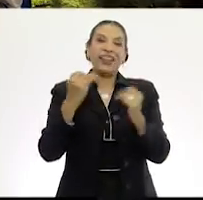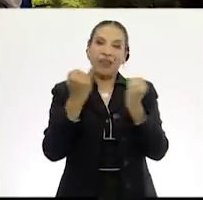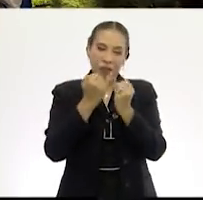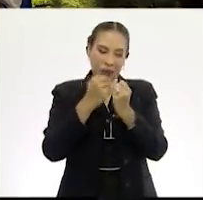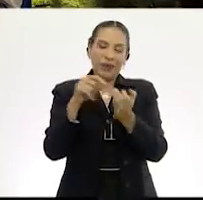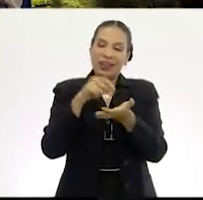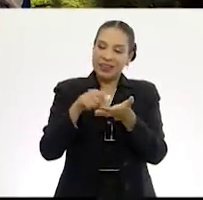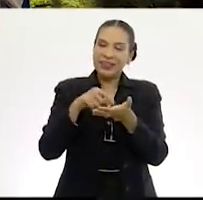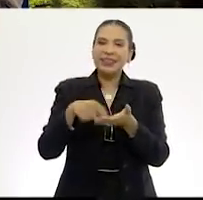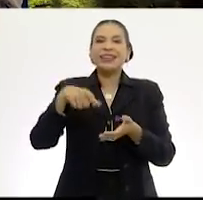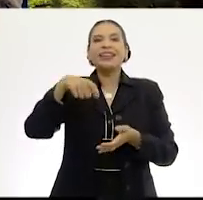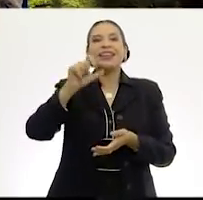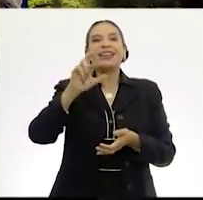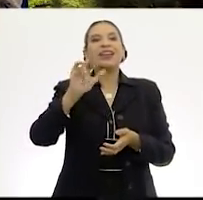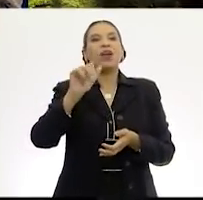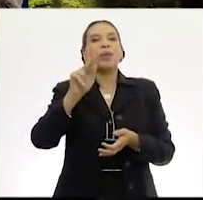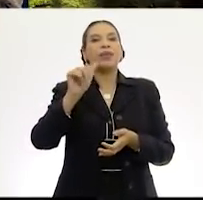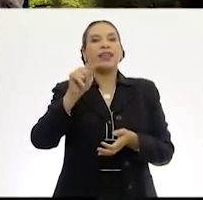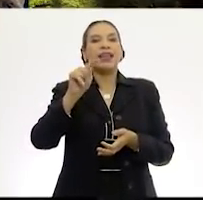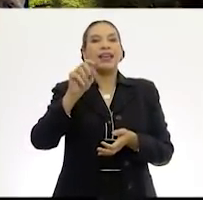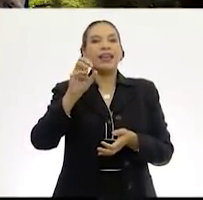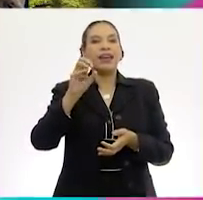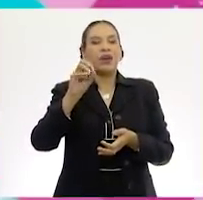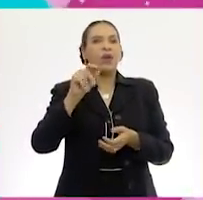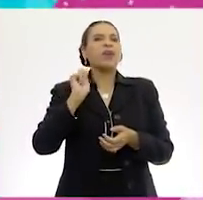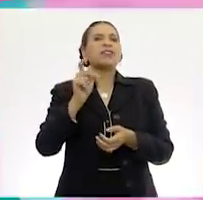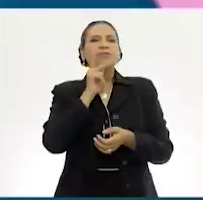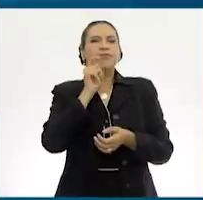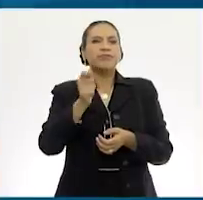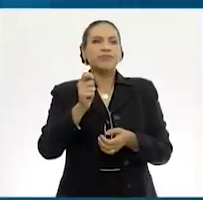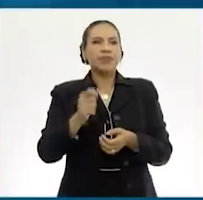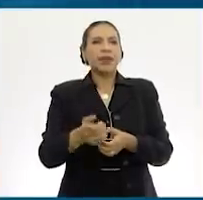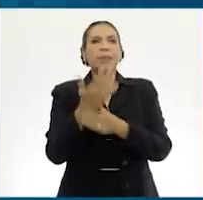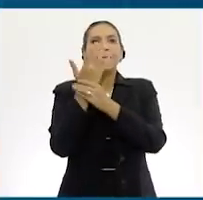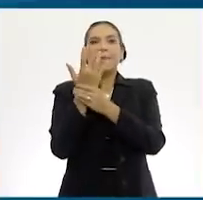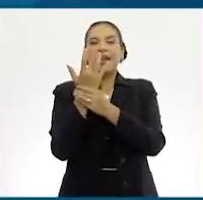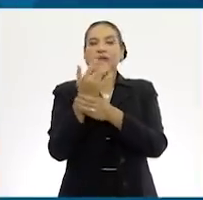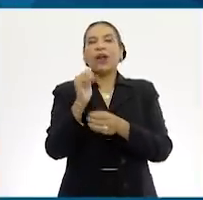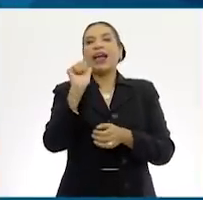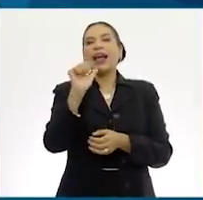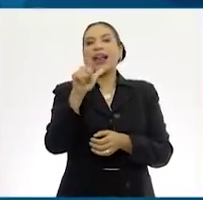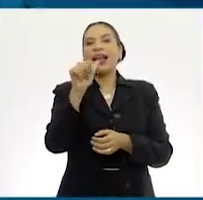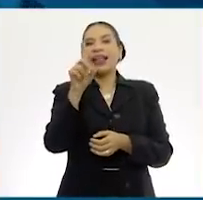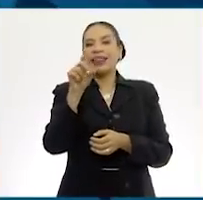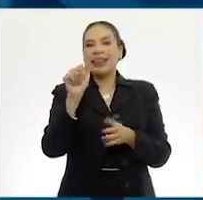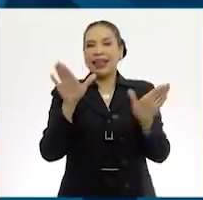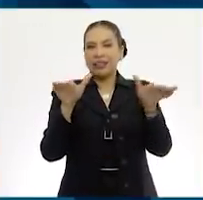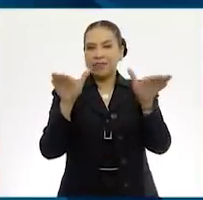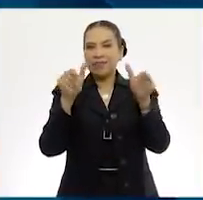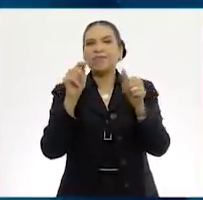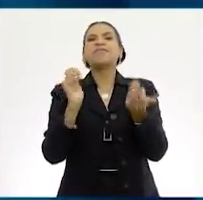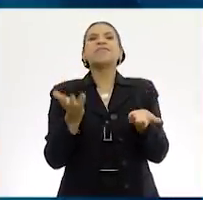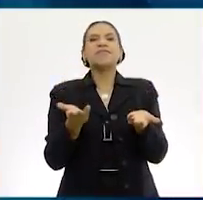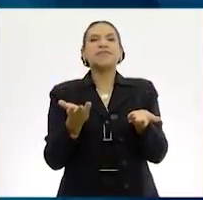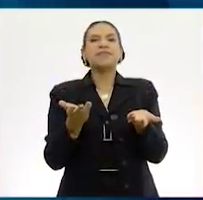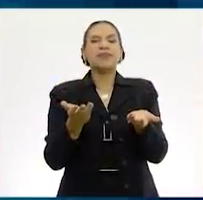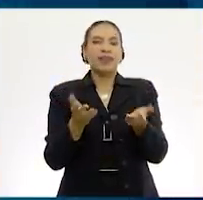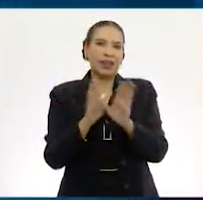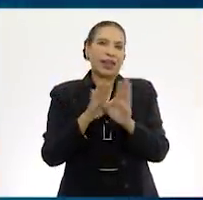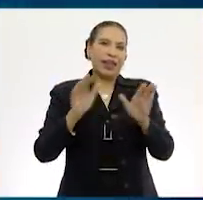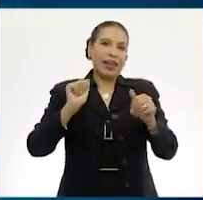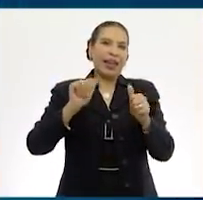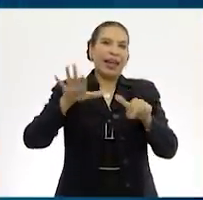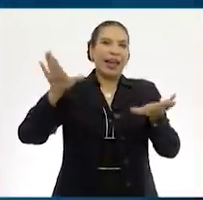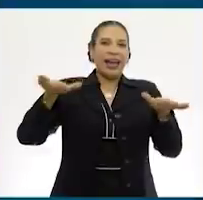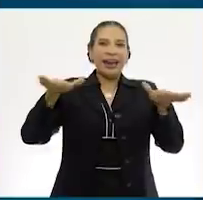nota. Quiróptero significa mano alada. Y la palabra alada se refiere, lógicamente, a un ala.